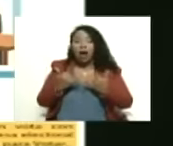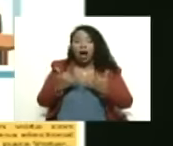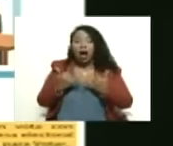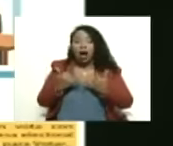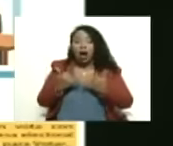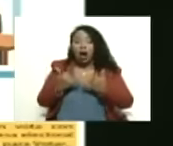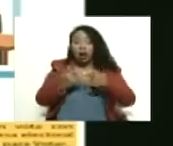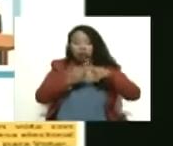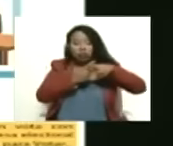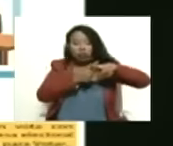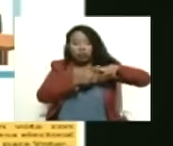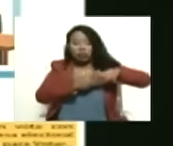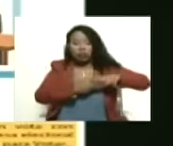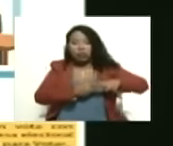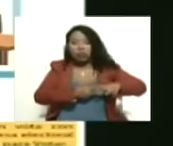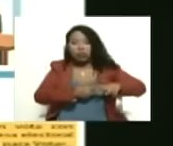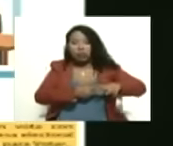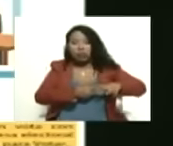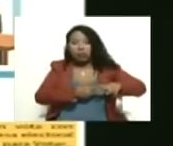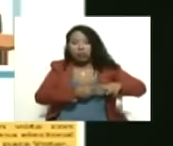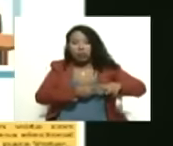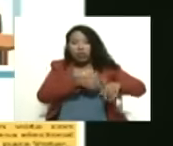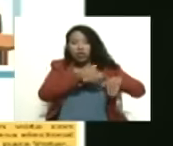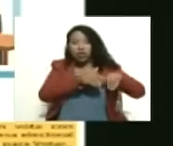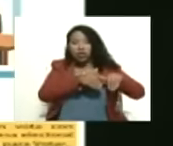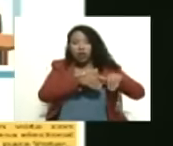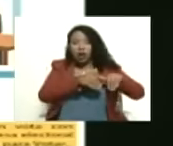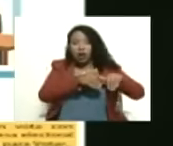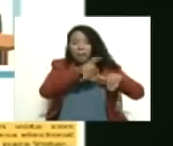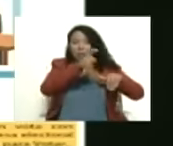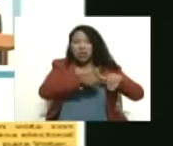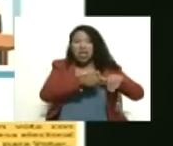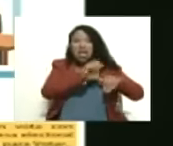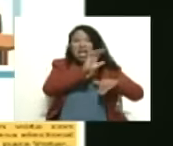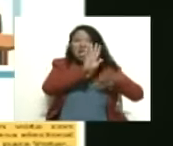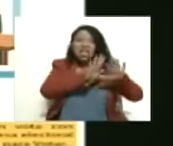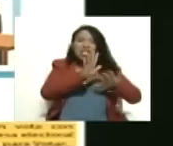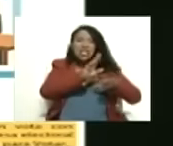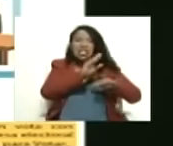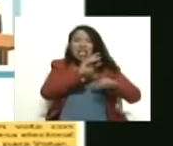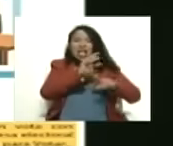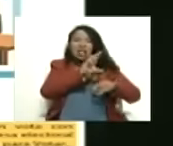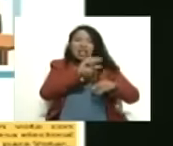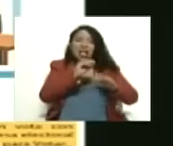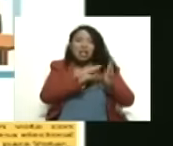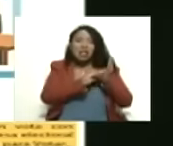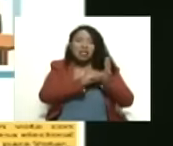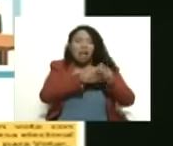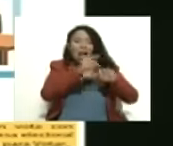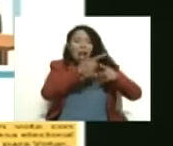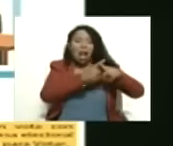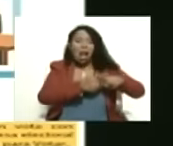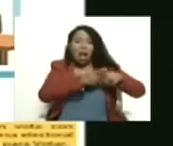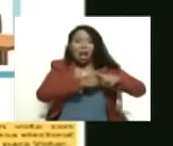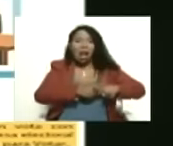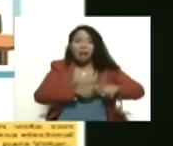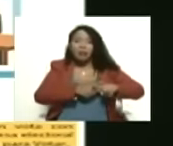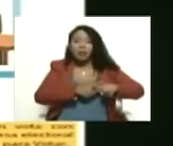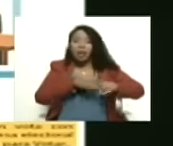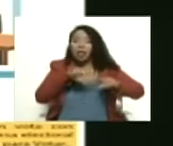los muertos y donde la gente votaba 15 20 30 veces luego va se